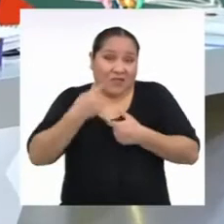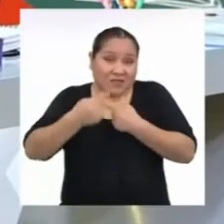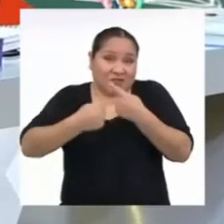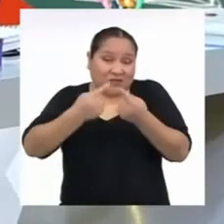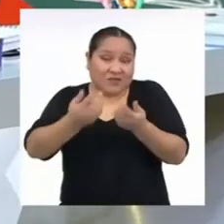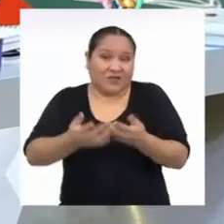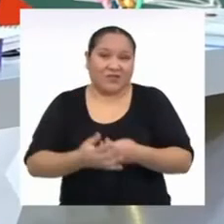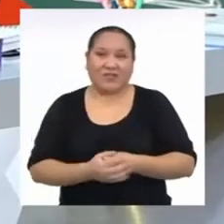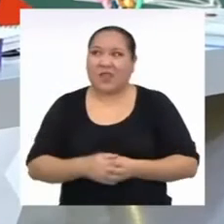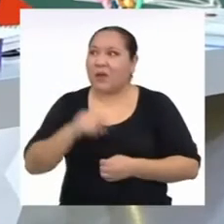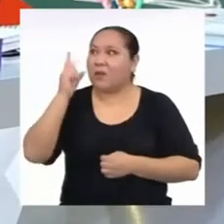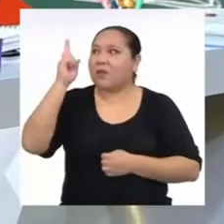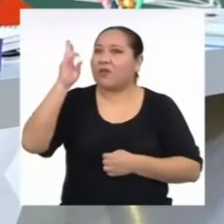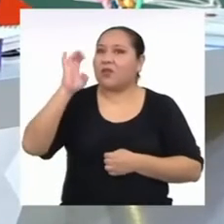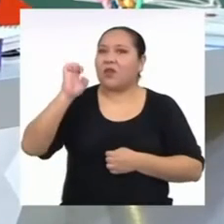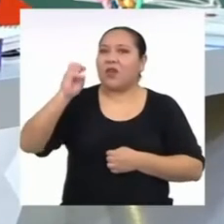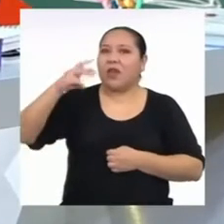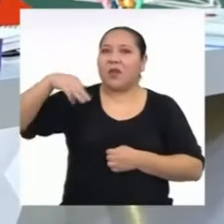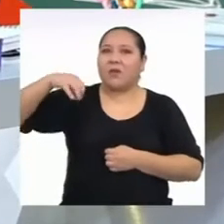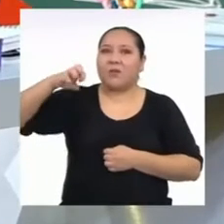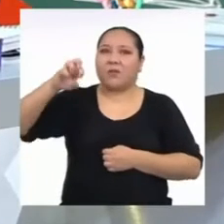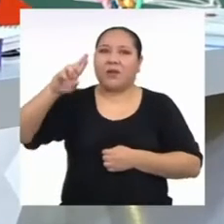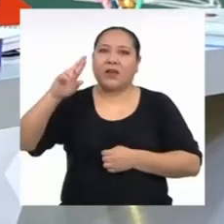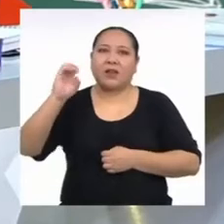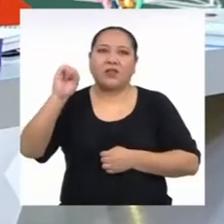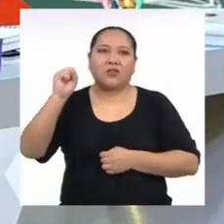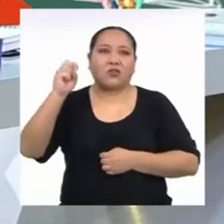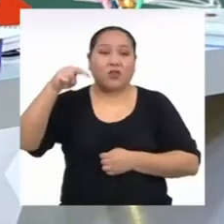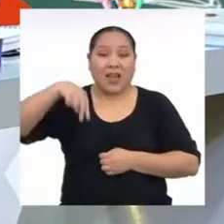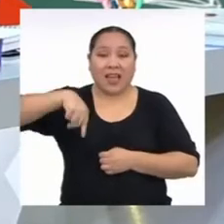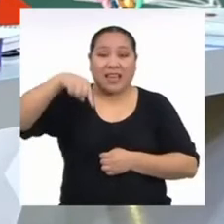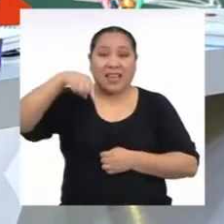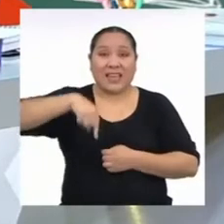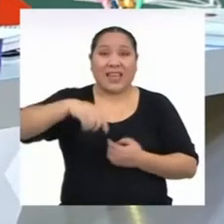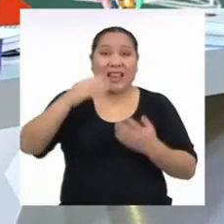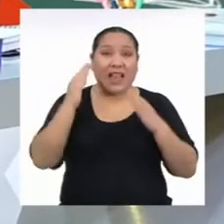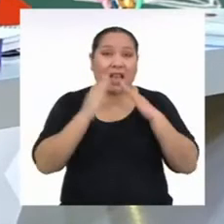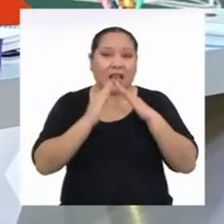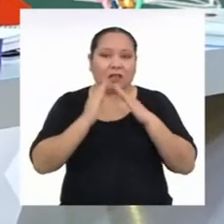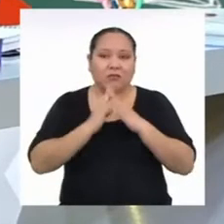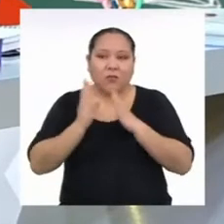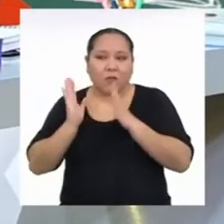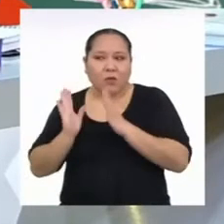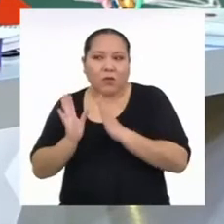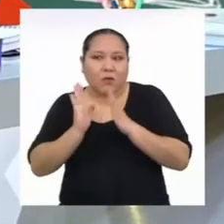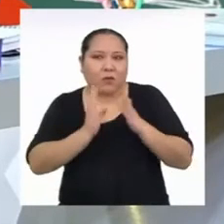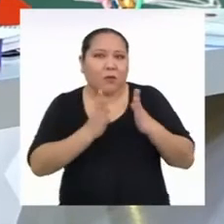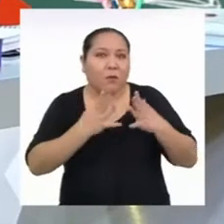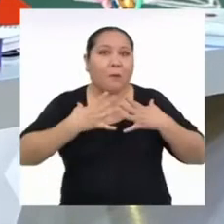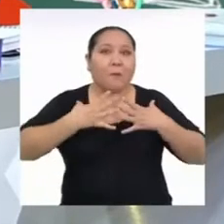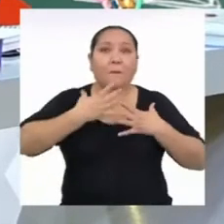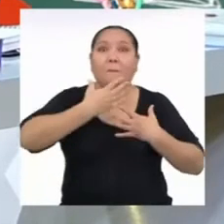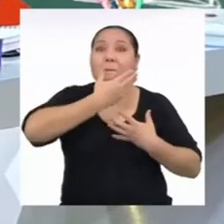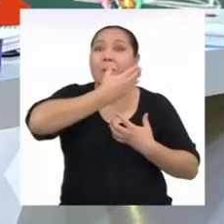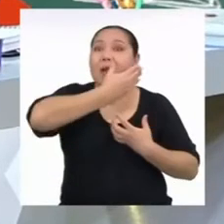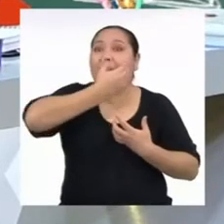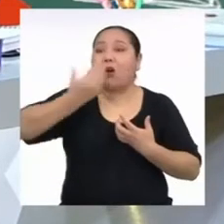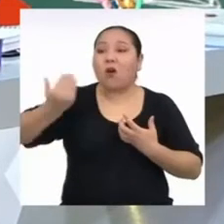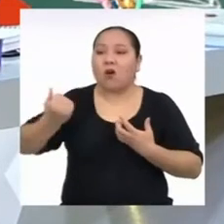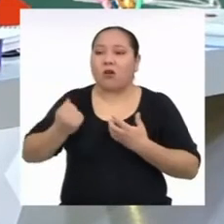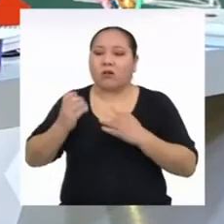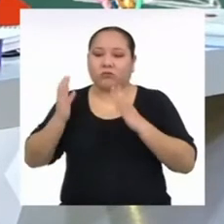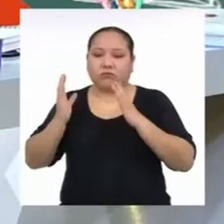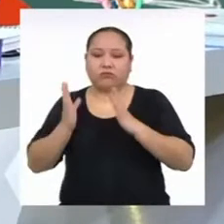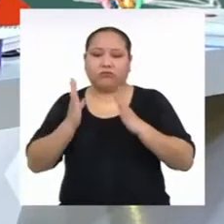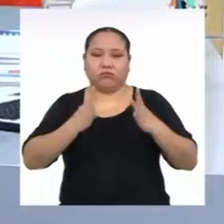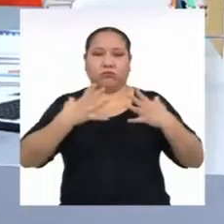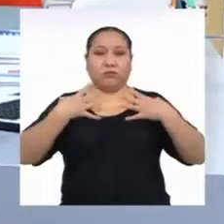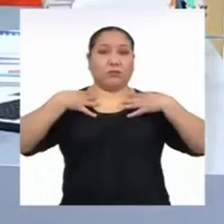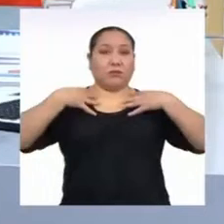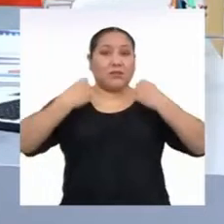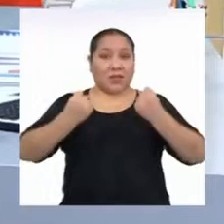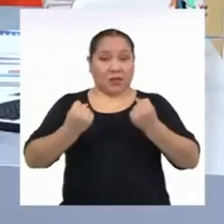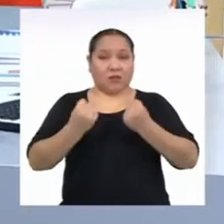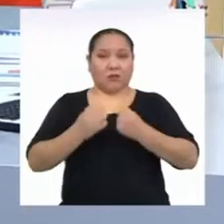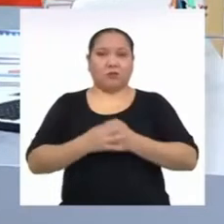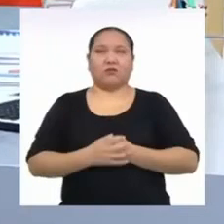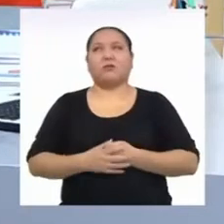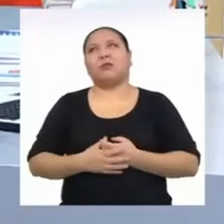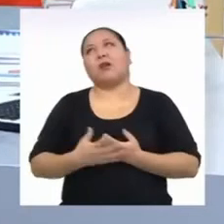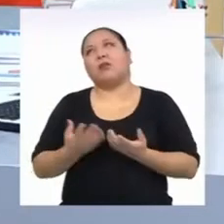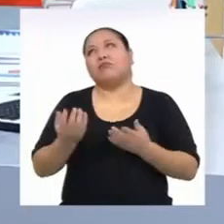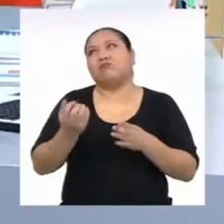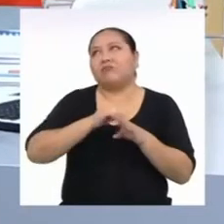profesor Emerson, aquí en nuestra casa nos hemos organizado para mejorar nuestros hábitos de salud.